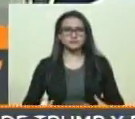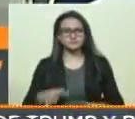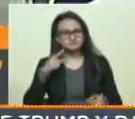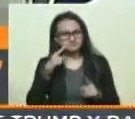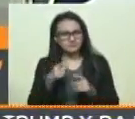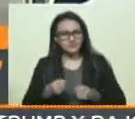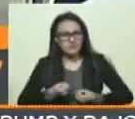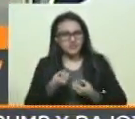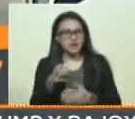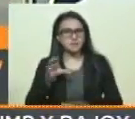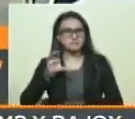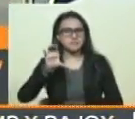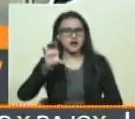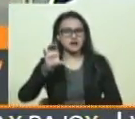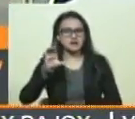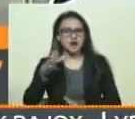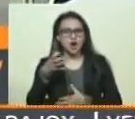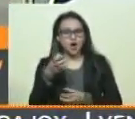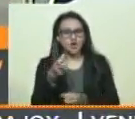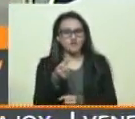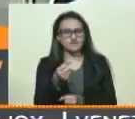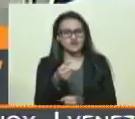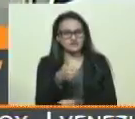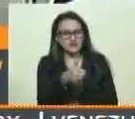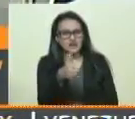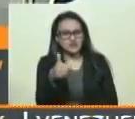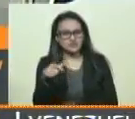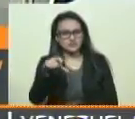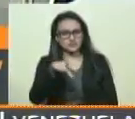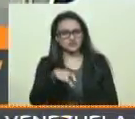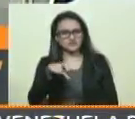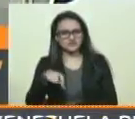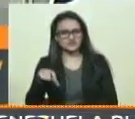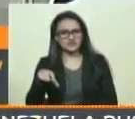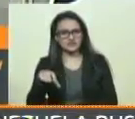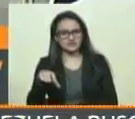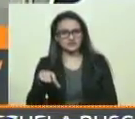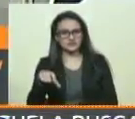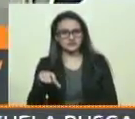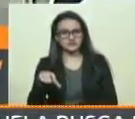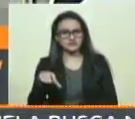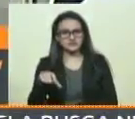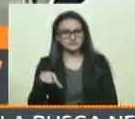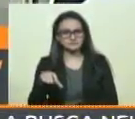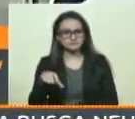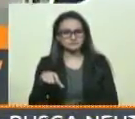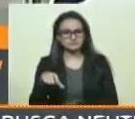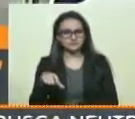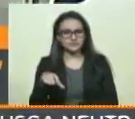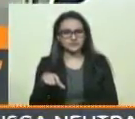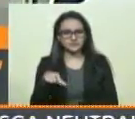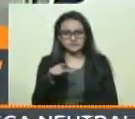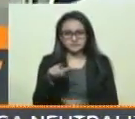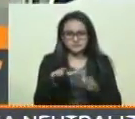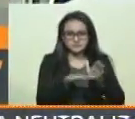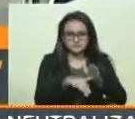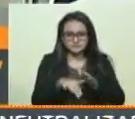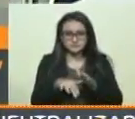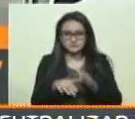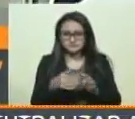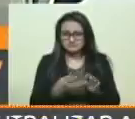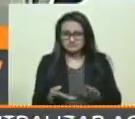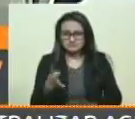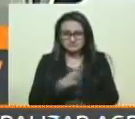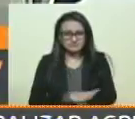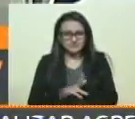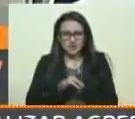darle al país la confianza que necesita en el combate a uno de los delitos, yo diría, más espantosos